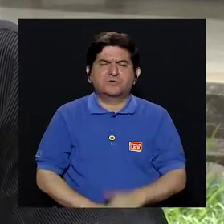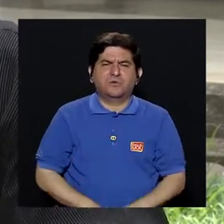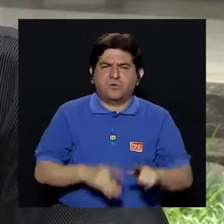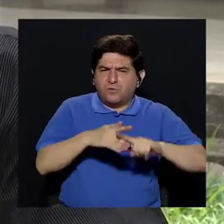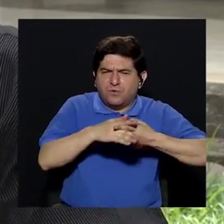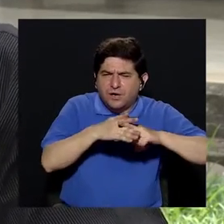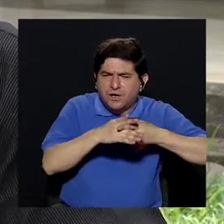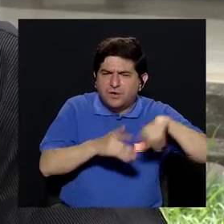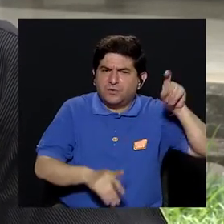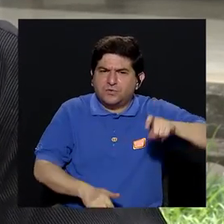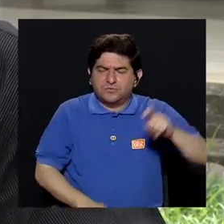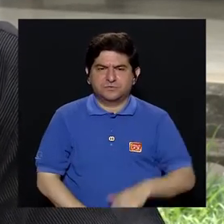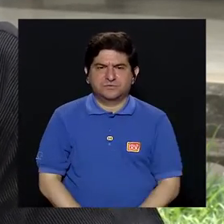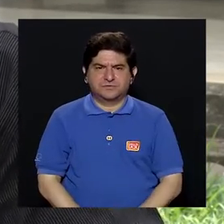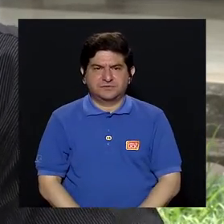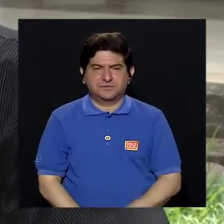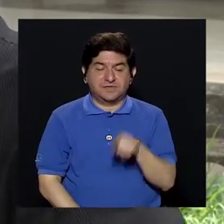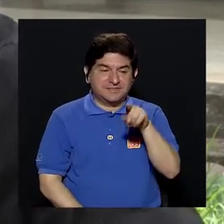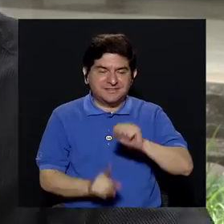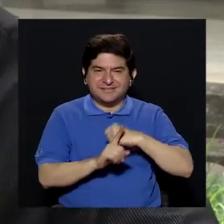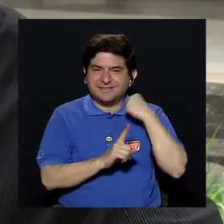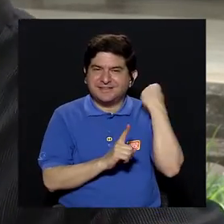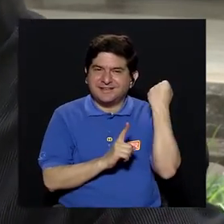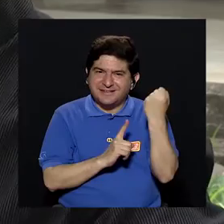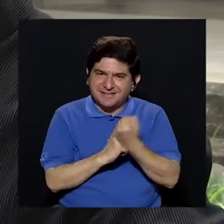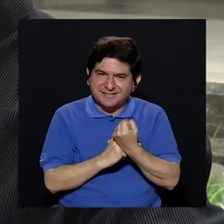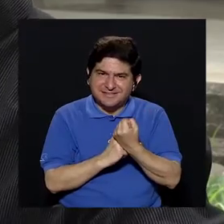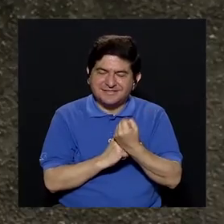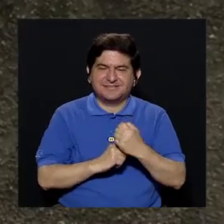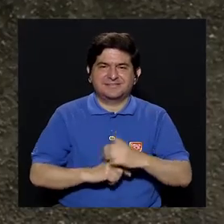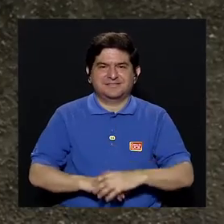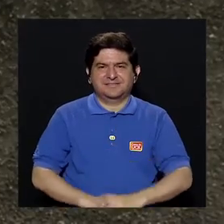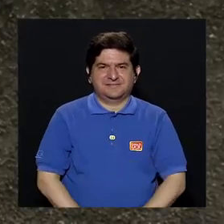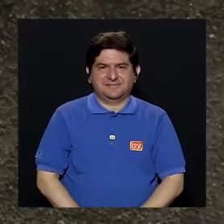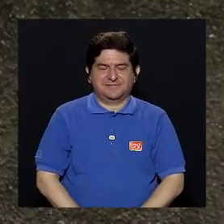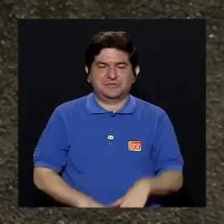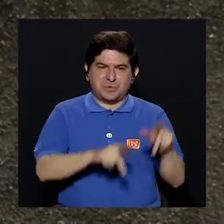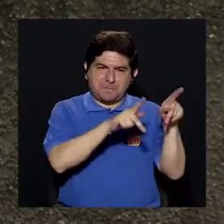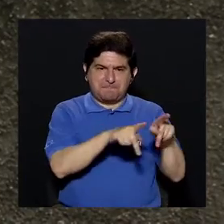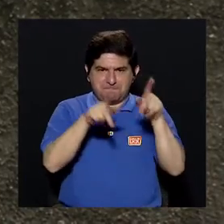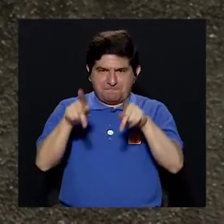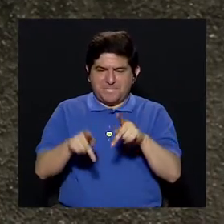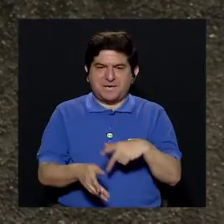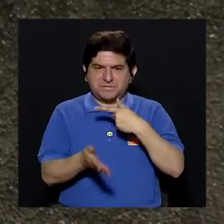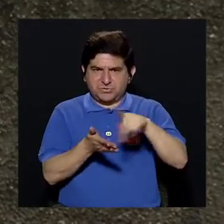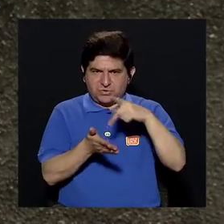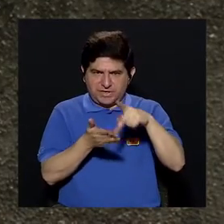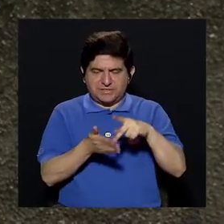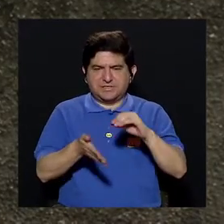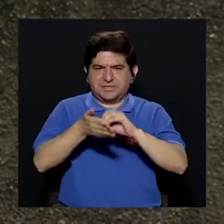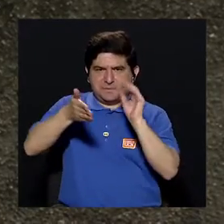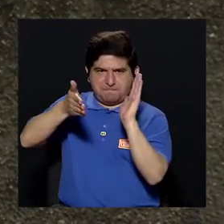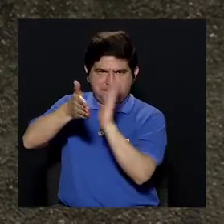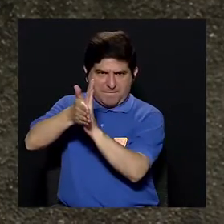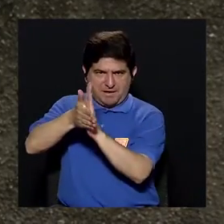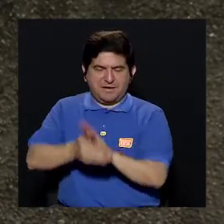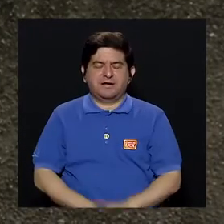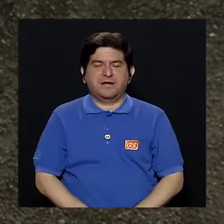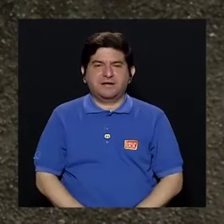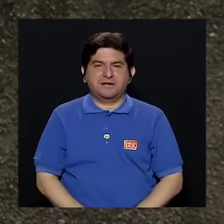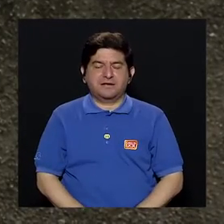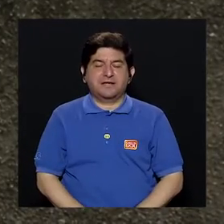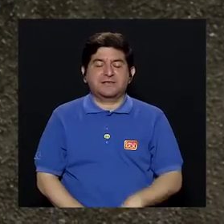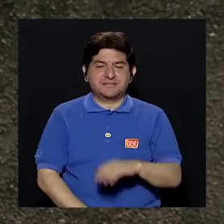tiene que hacer. Sí, ese eso tipo de cosas, ¿ustedes? Las personas que pagan su marchamo, que es el